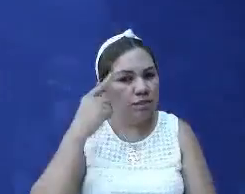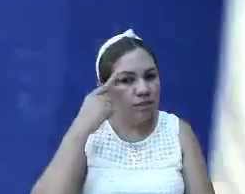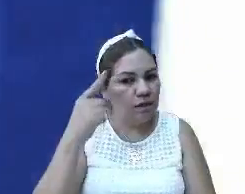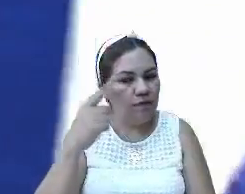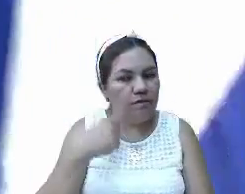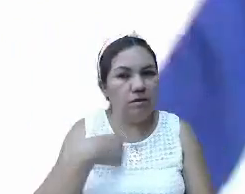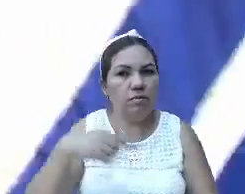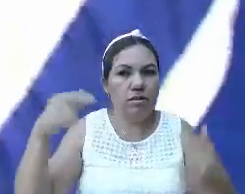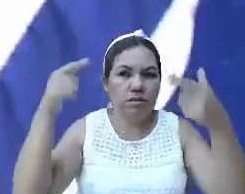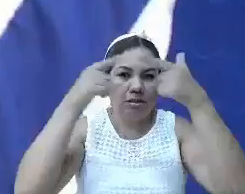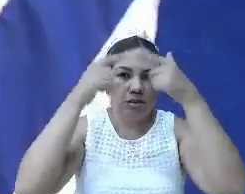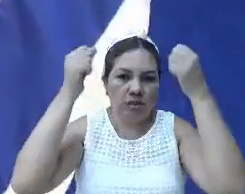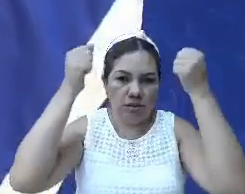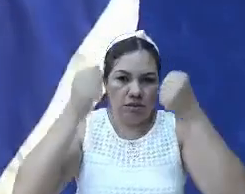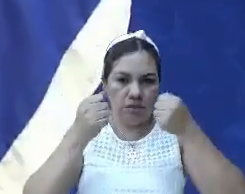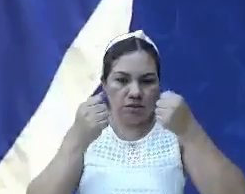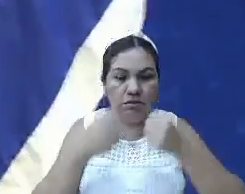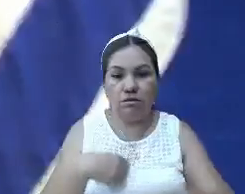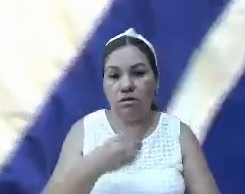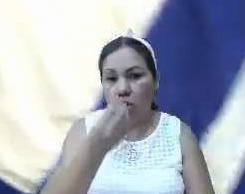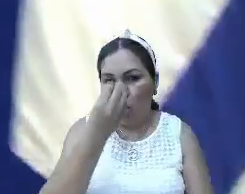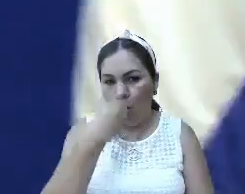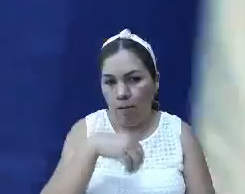la cordera fue usted?